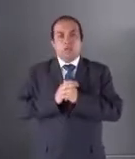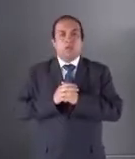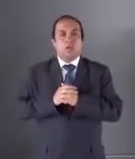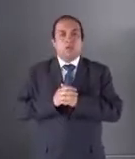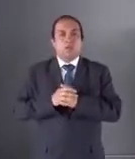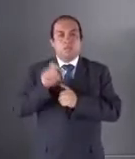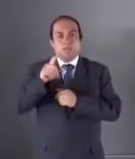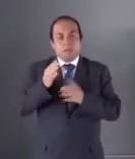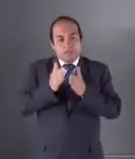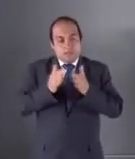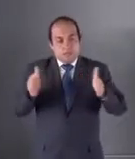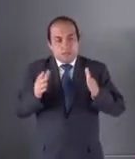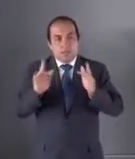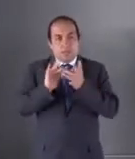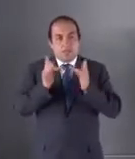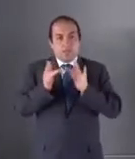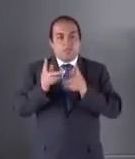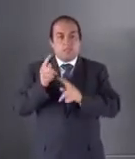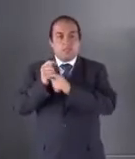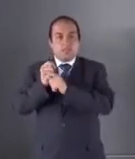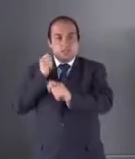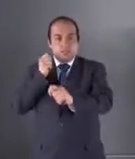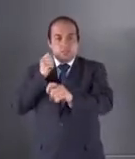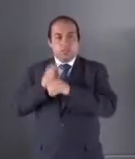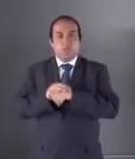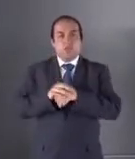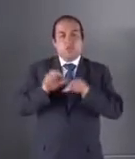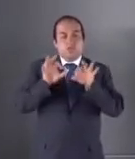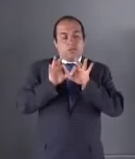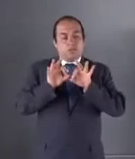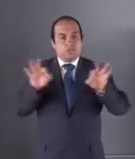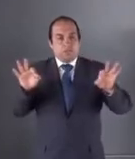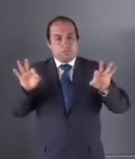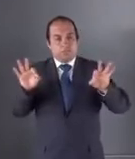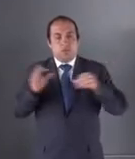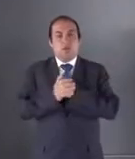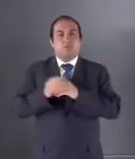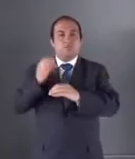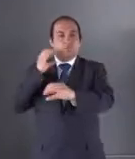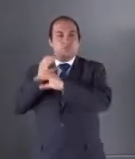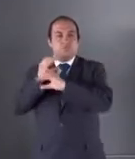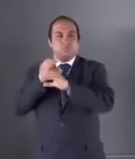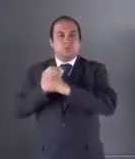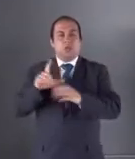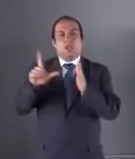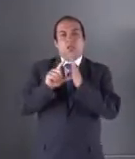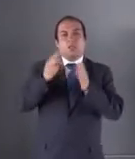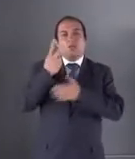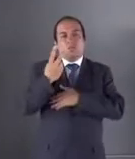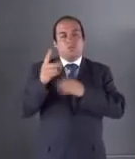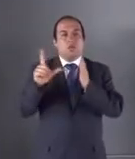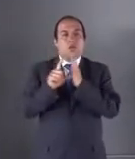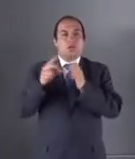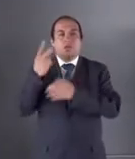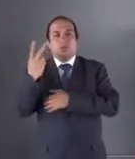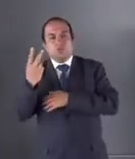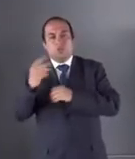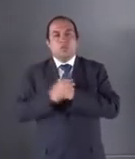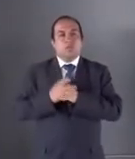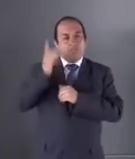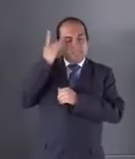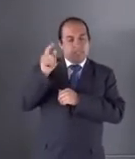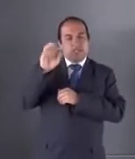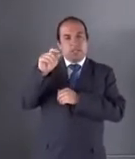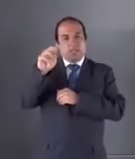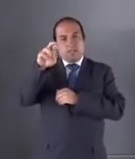transporte estructurado. Y con el Cablebus, la línea 1 aquí en Cuautepec y la línea 2 en la Sierra de Santa Catarina, en